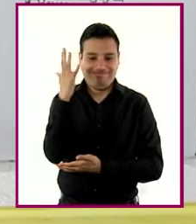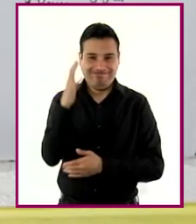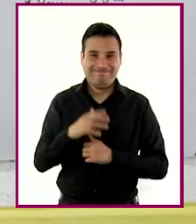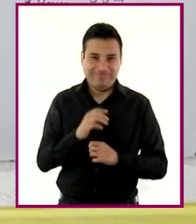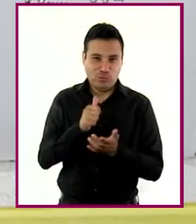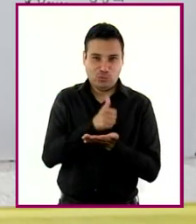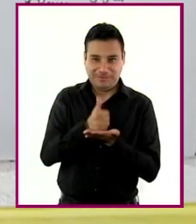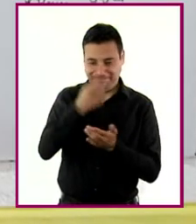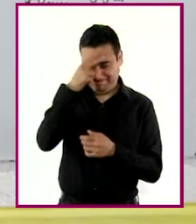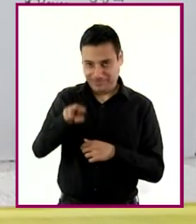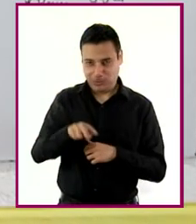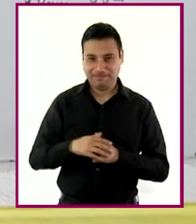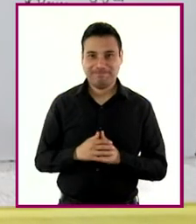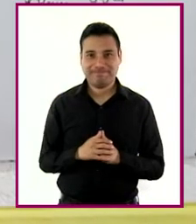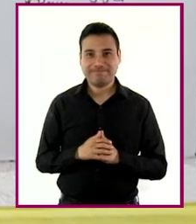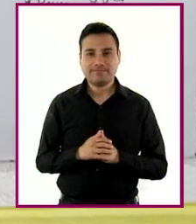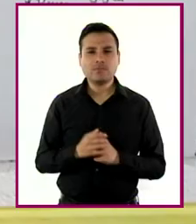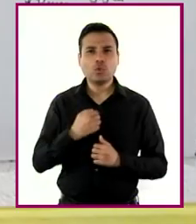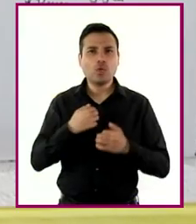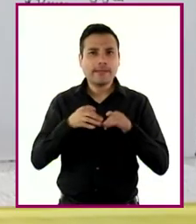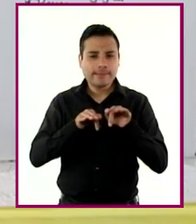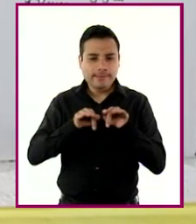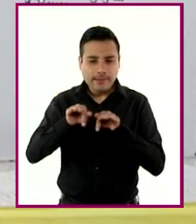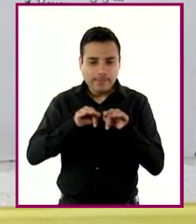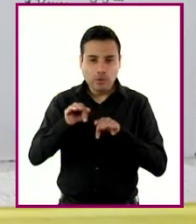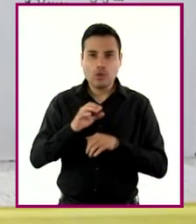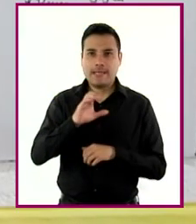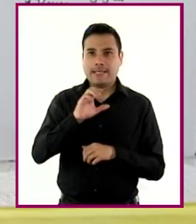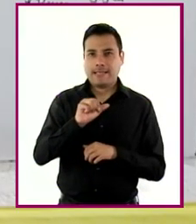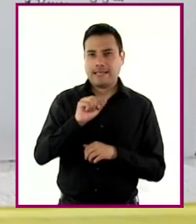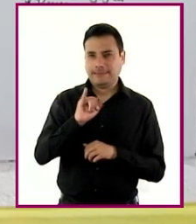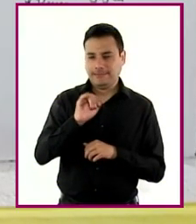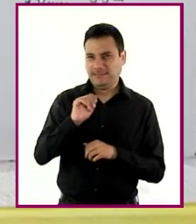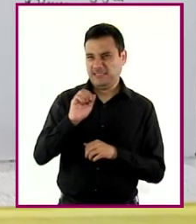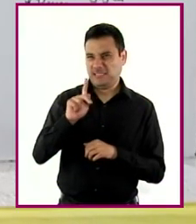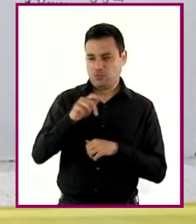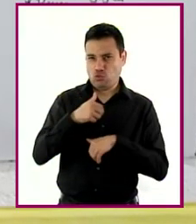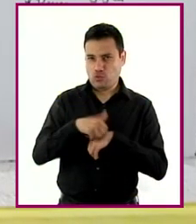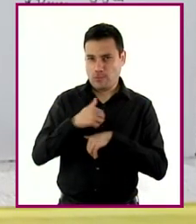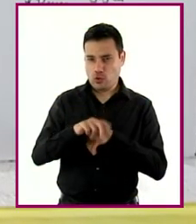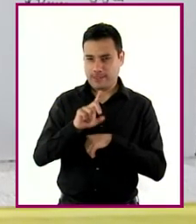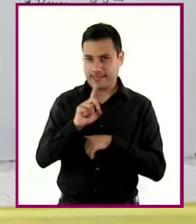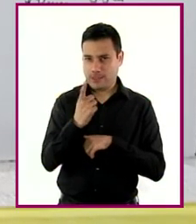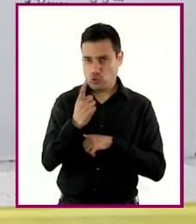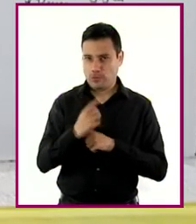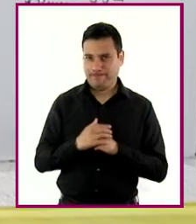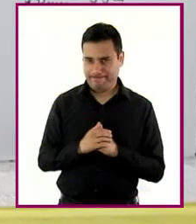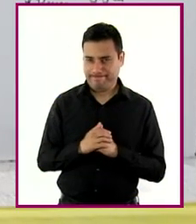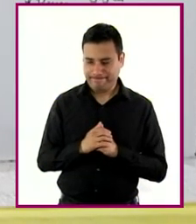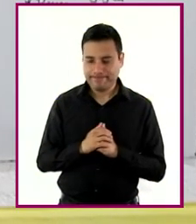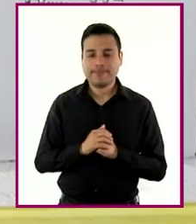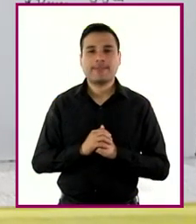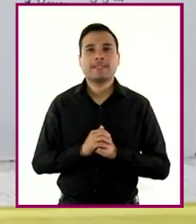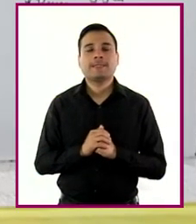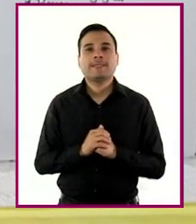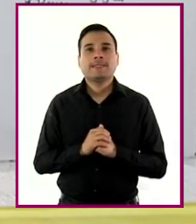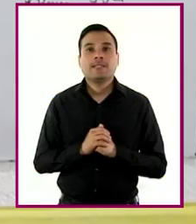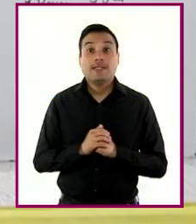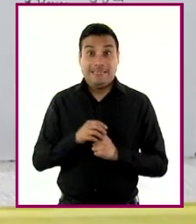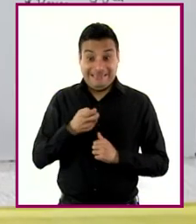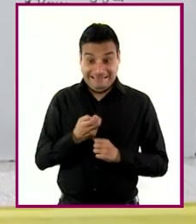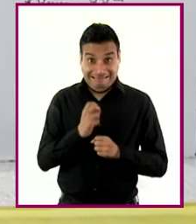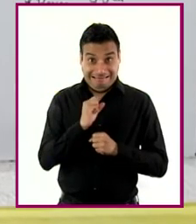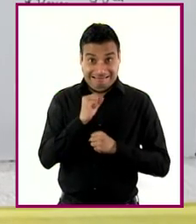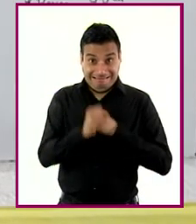de la Ciudad de México. Laboro en el CAI CEP número 31, Juana de Asbaje.